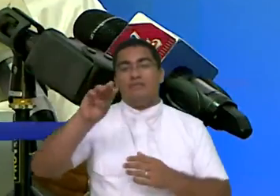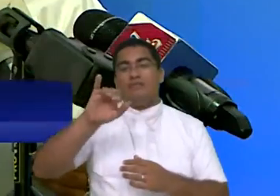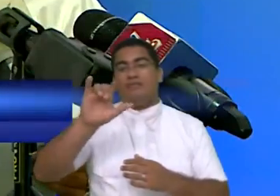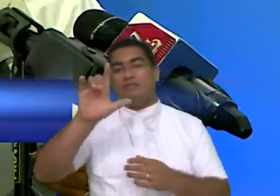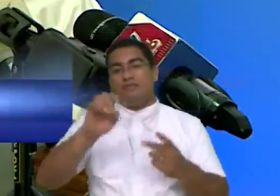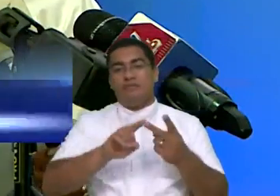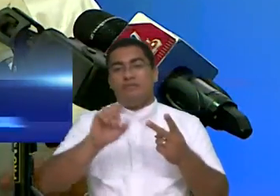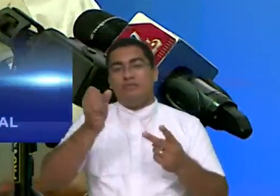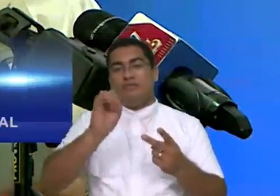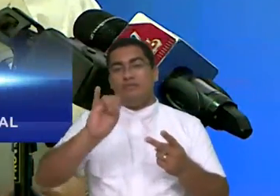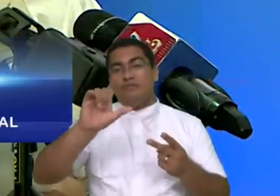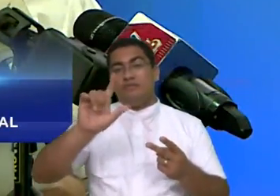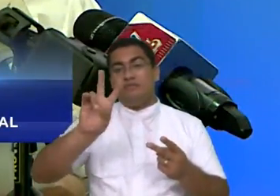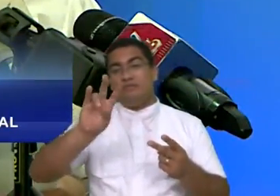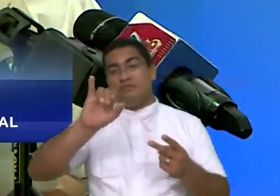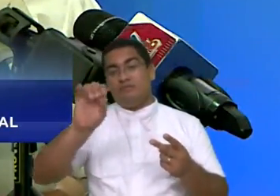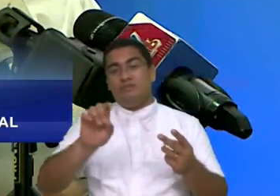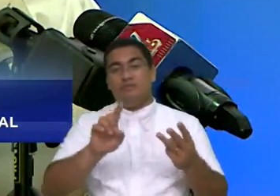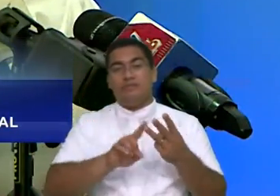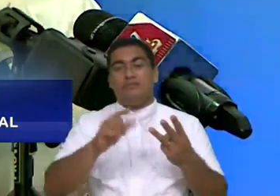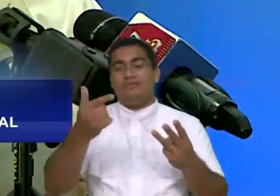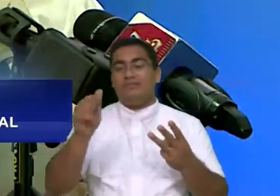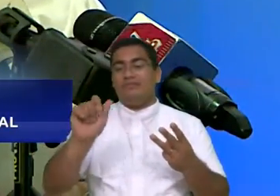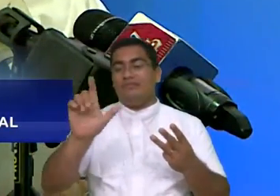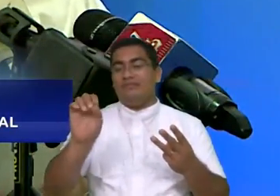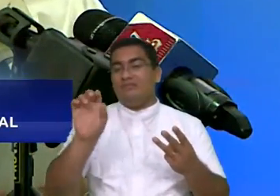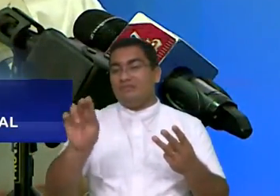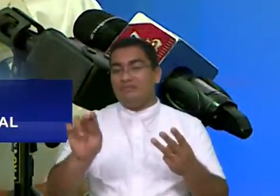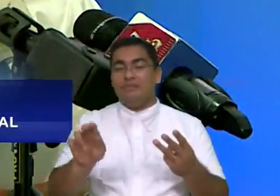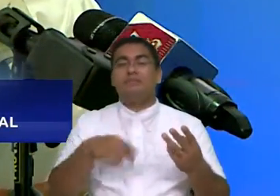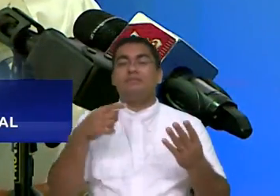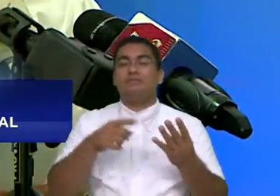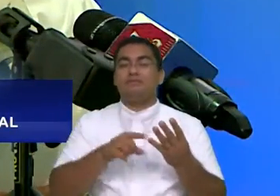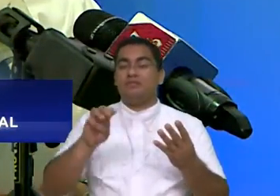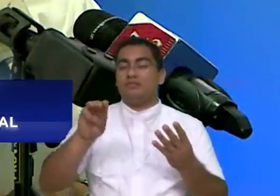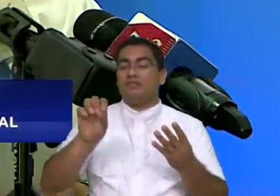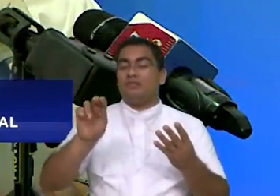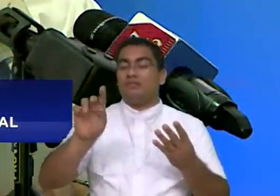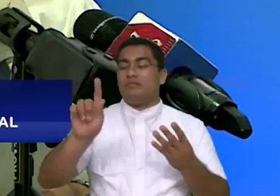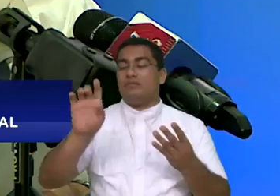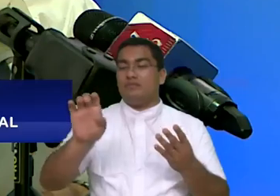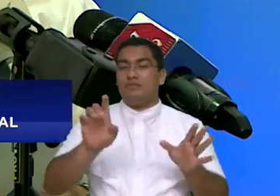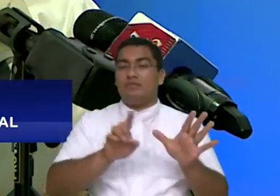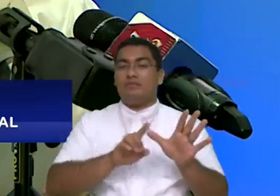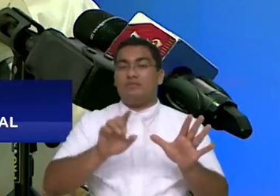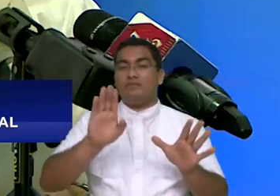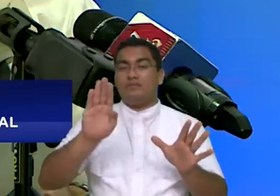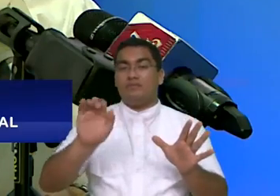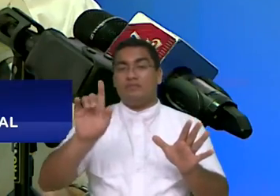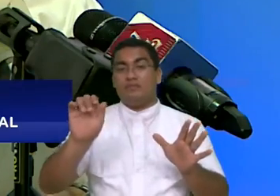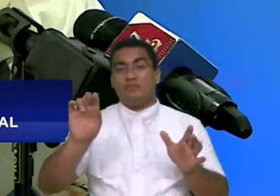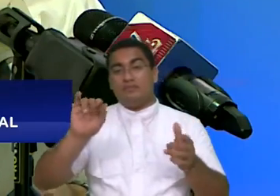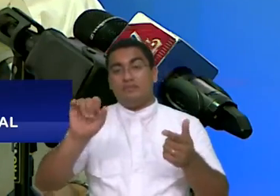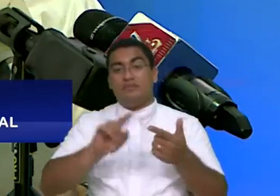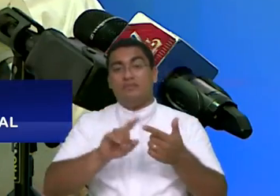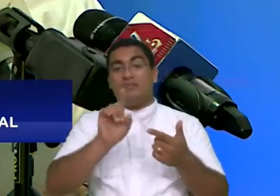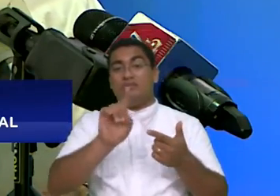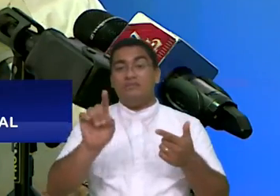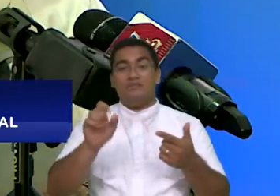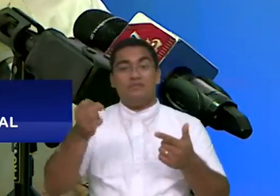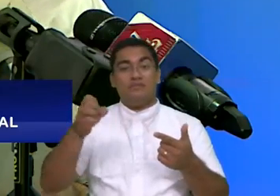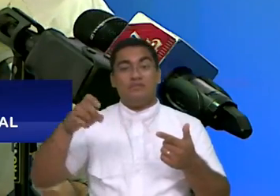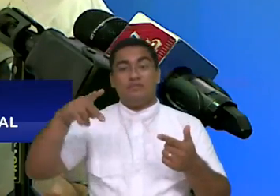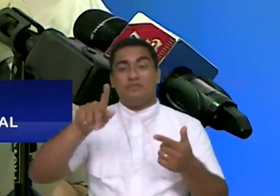Reñasco, Un Galón por Masaya, que es una comunidad sobre la carretera, Monte Fresco, Vía Betania y 11 de septiembre. Aquí